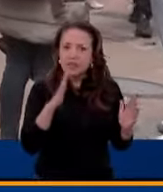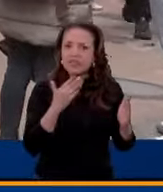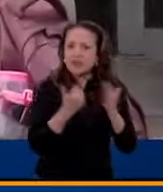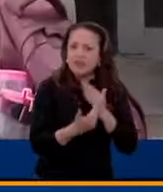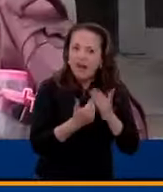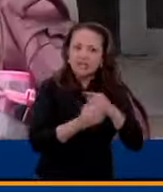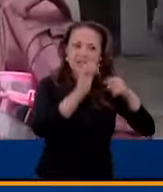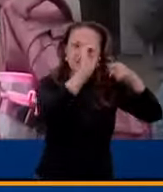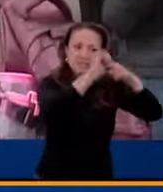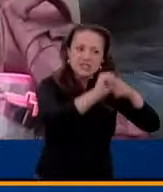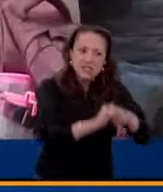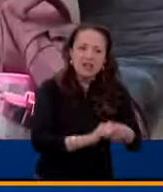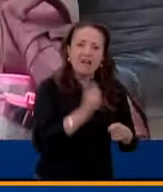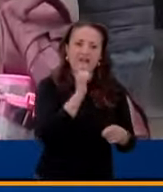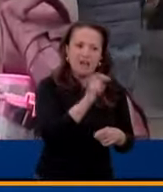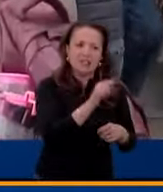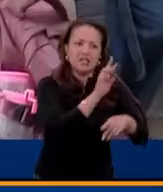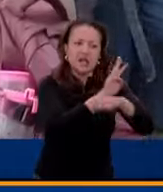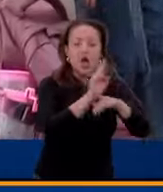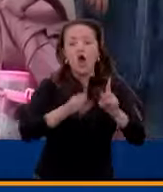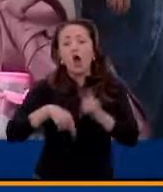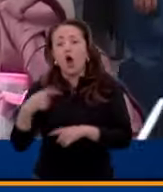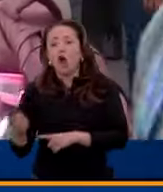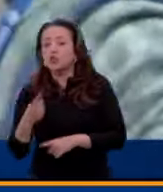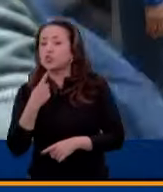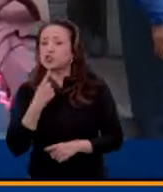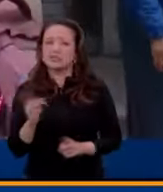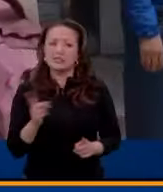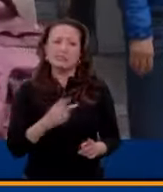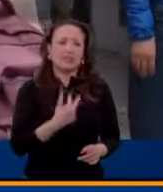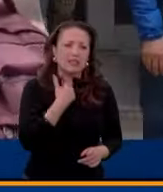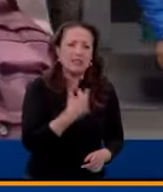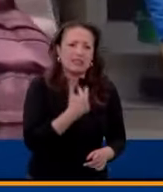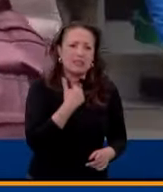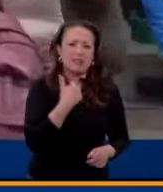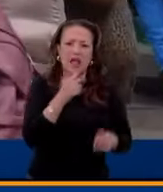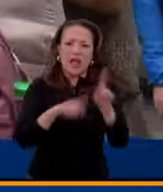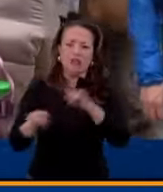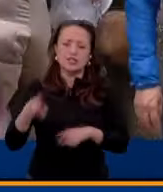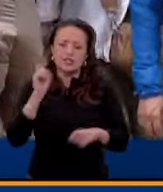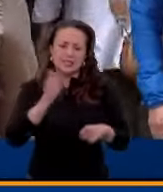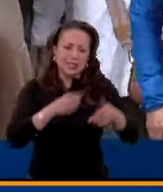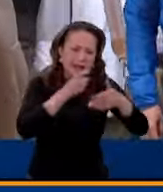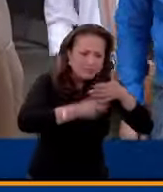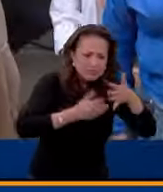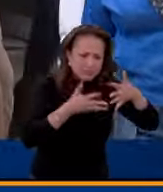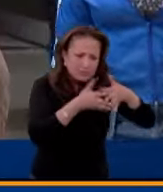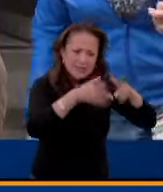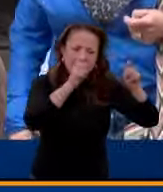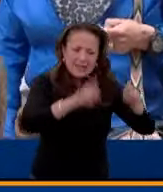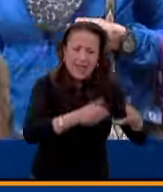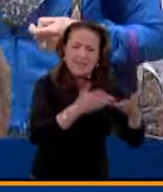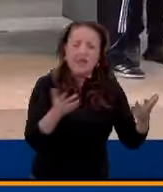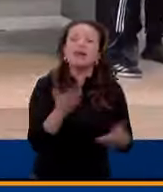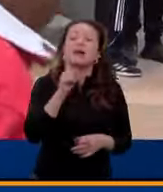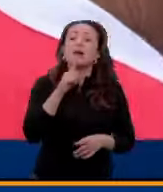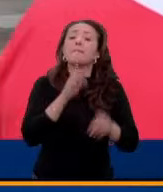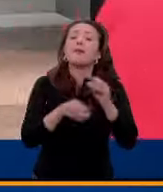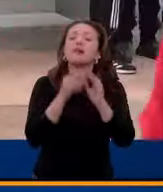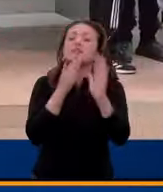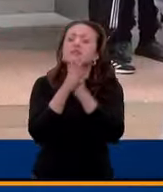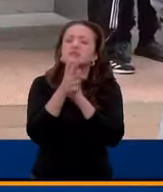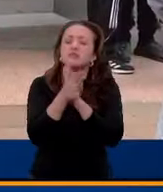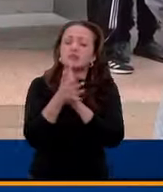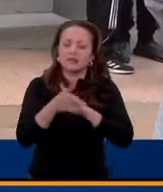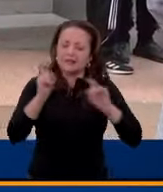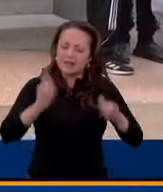sus citas a través de la página, pero otros dicen que todavía tienen trabas y que necesitan ajustes. También dicen que se necesita mucha información para que